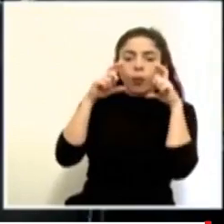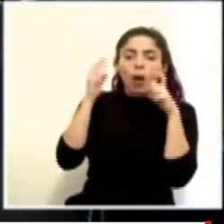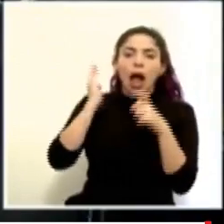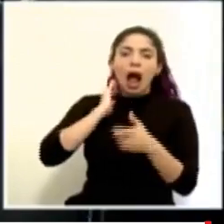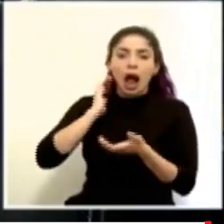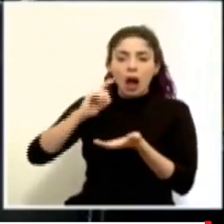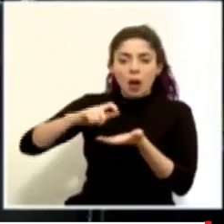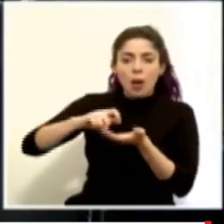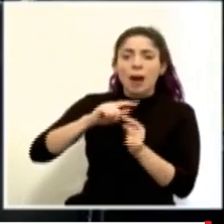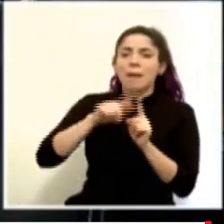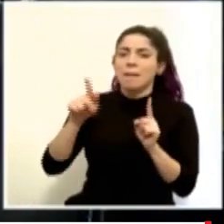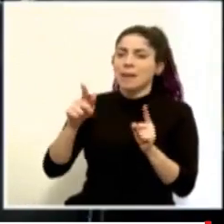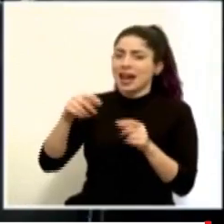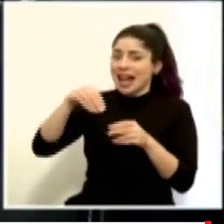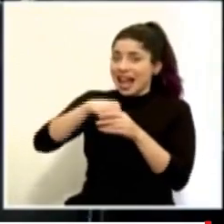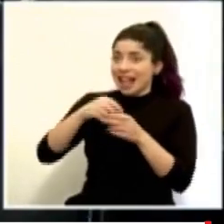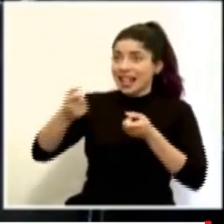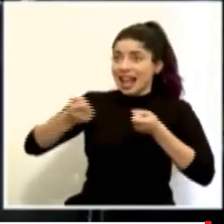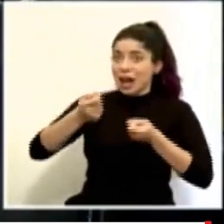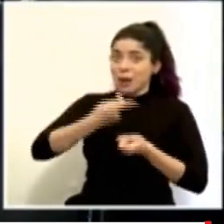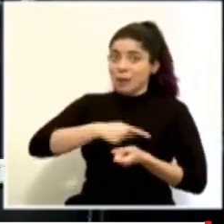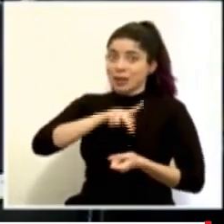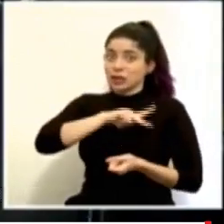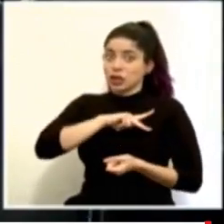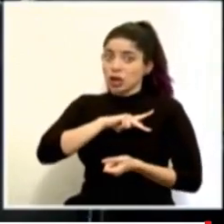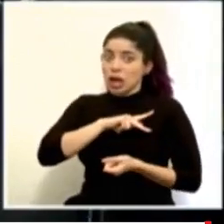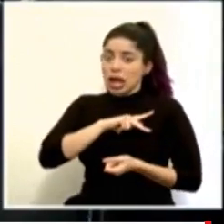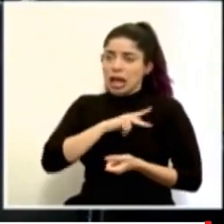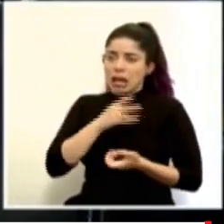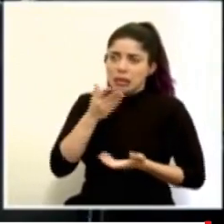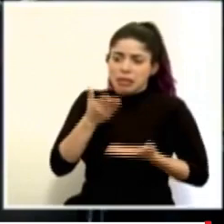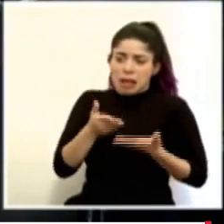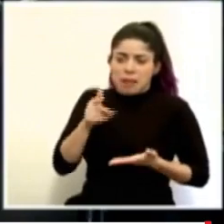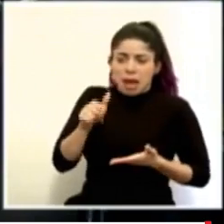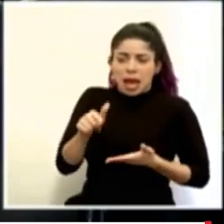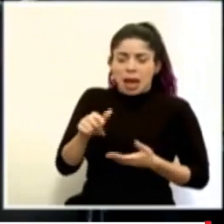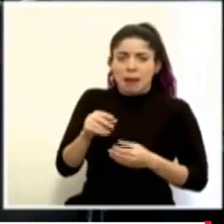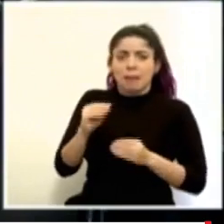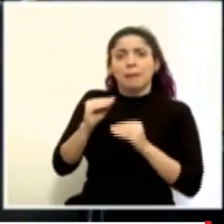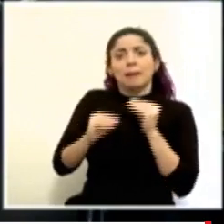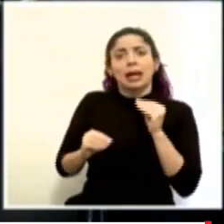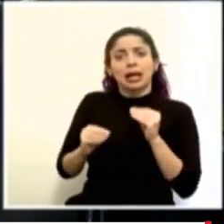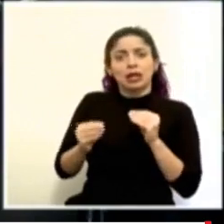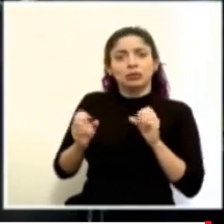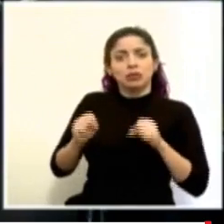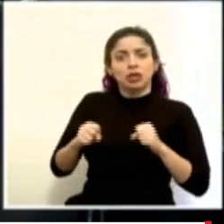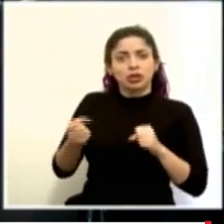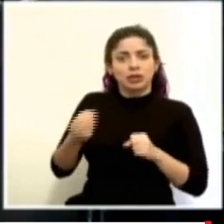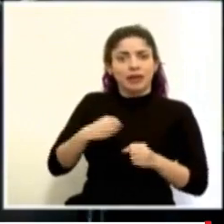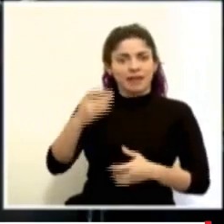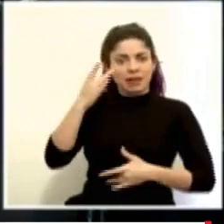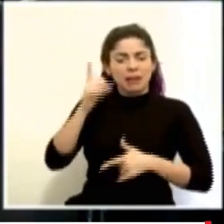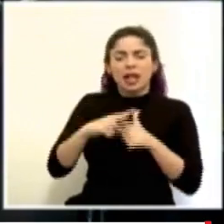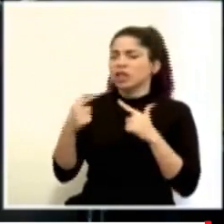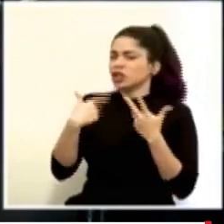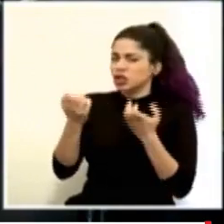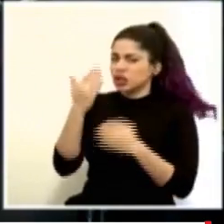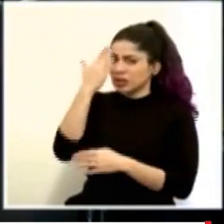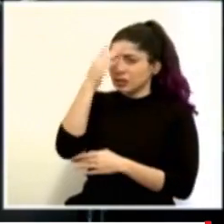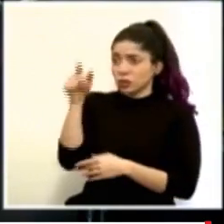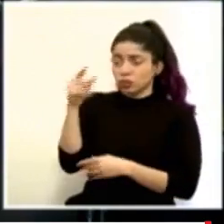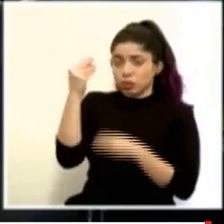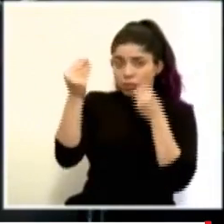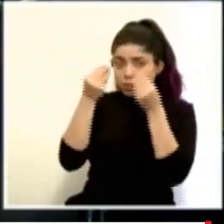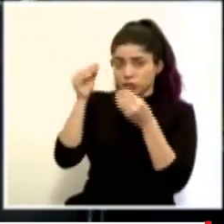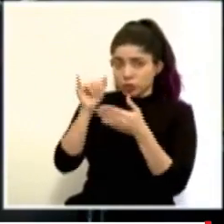gel, verdaderamente dentro del vehículo personal pensaría uno que existe menos probabilidad de contagiarse. Entonces quiero saber si se valoró